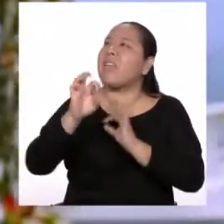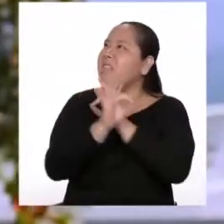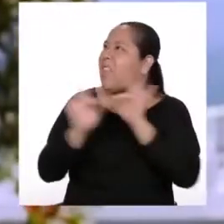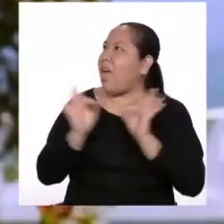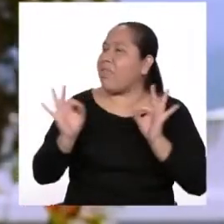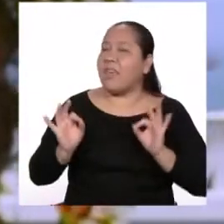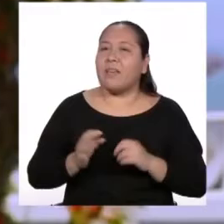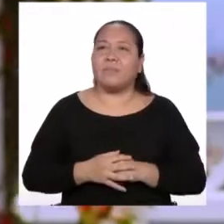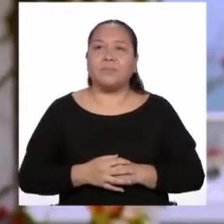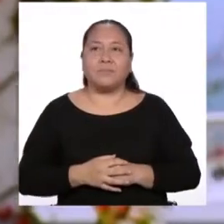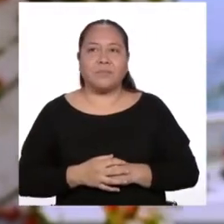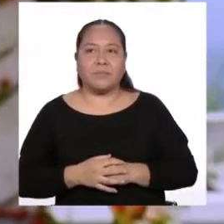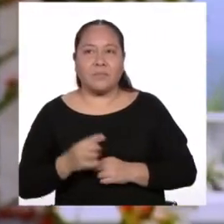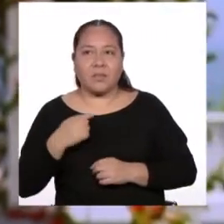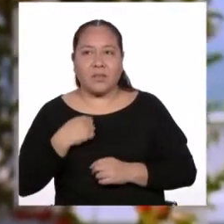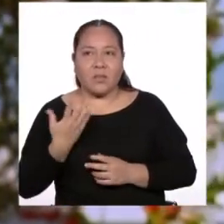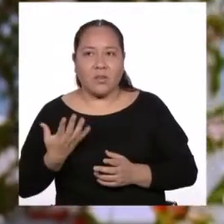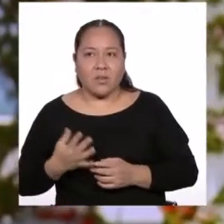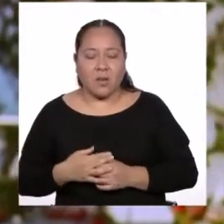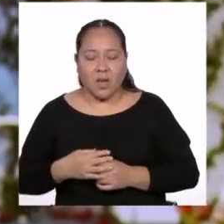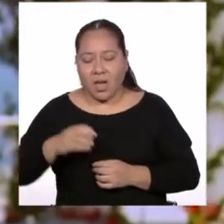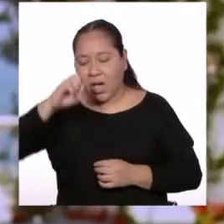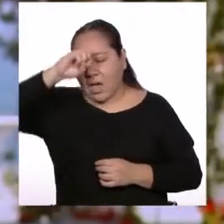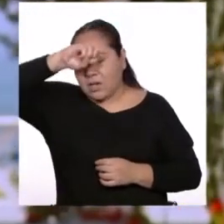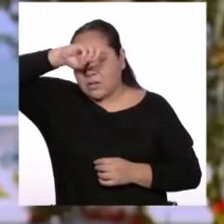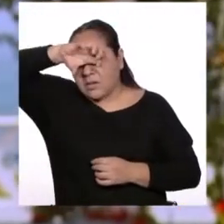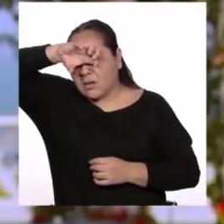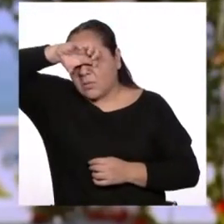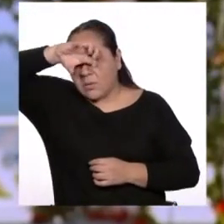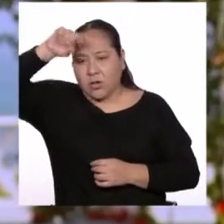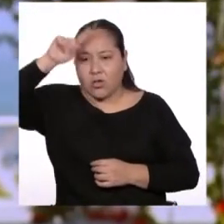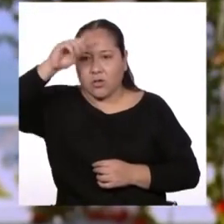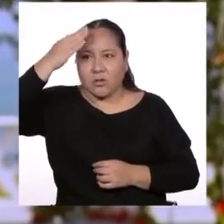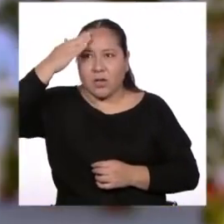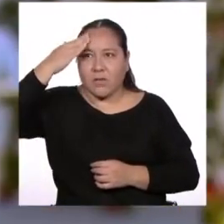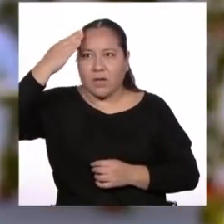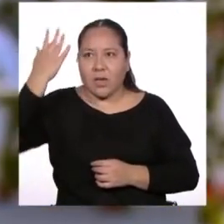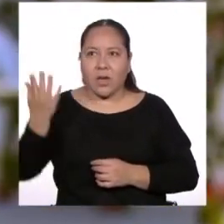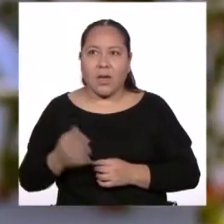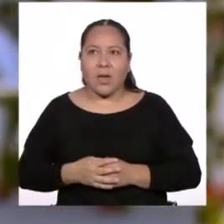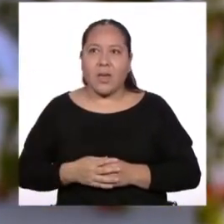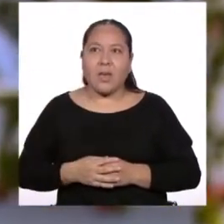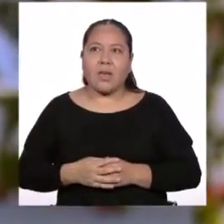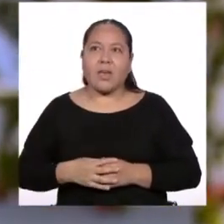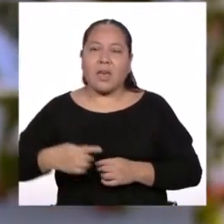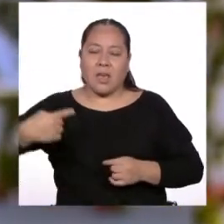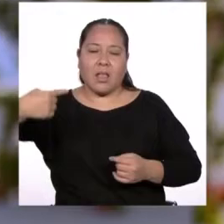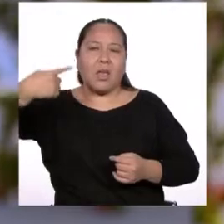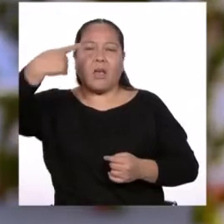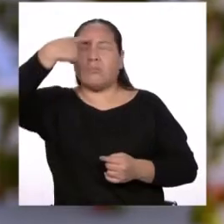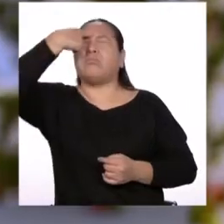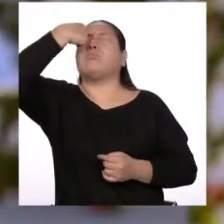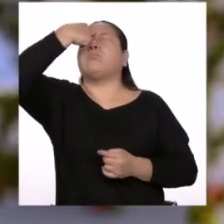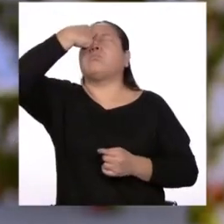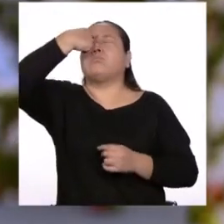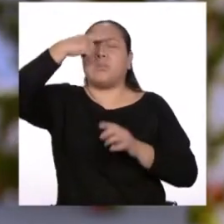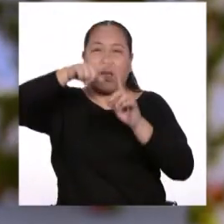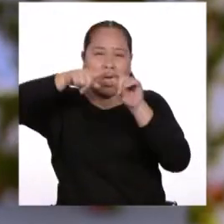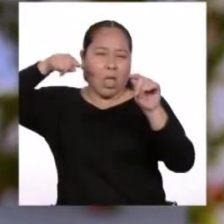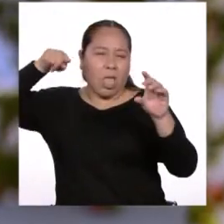Distraído por el vino, el cíclope no se dio cuenta de la estaca caliente que utilizamos para clavárselo en el único ojo que poseía.